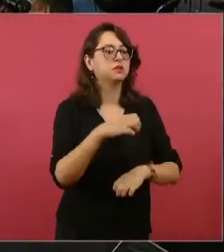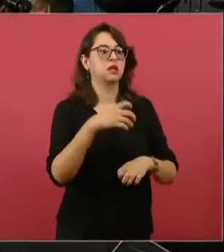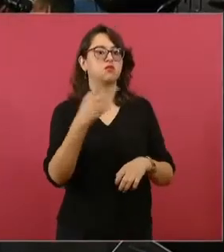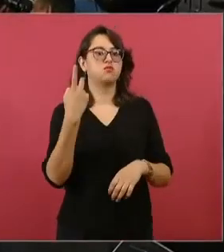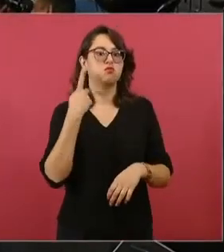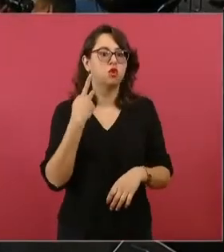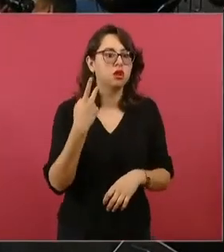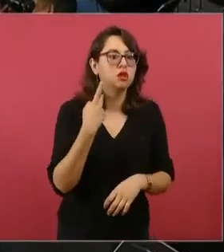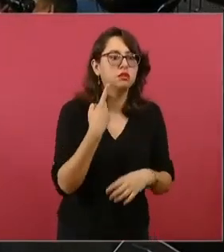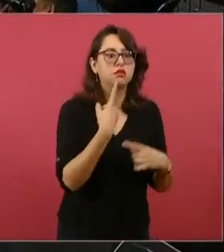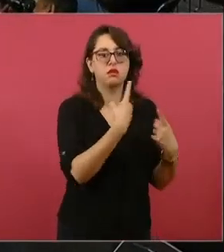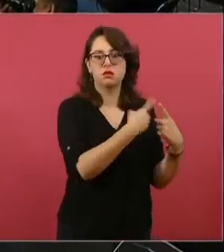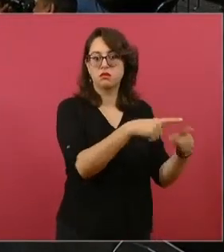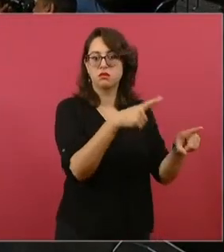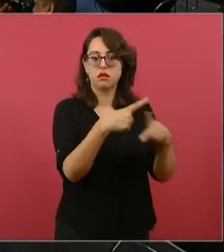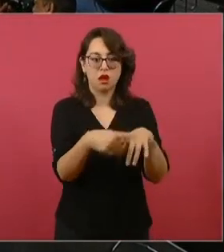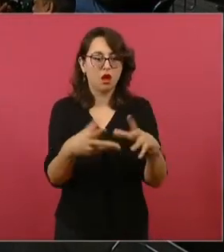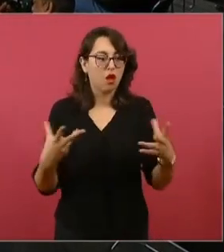pero sí